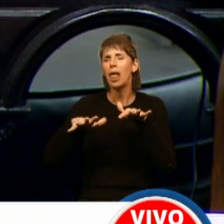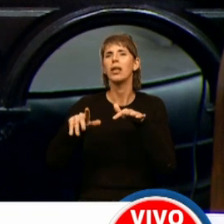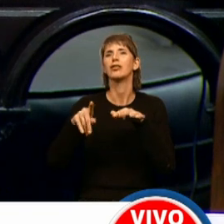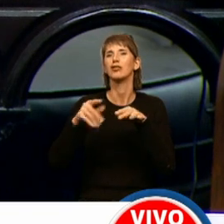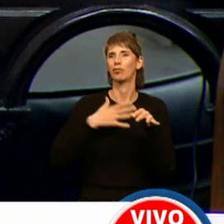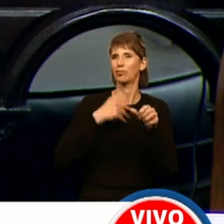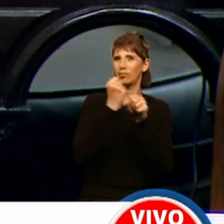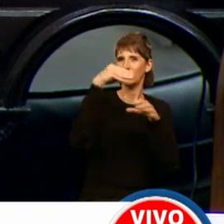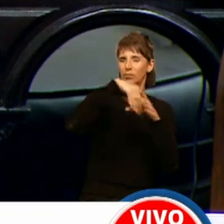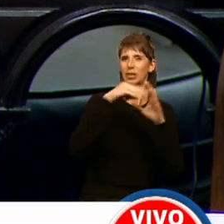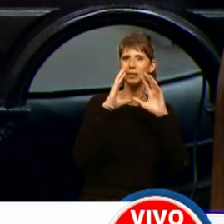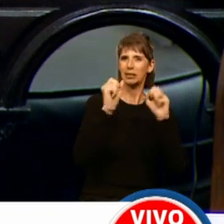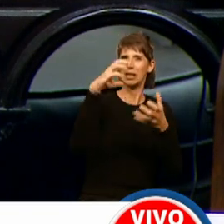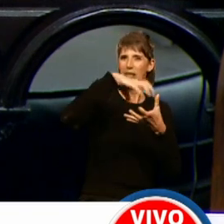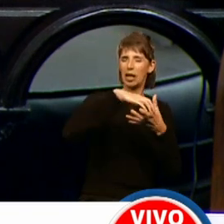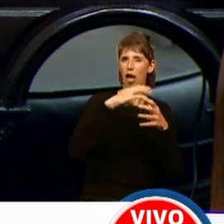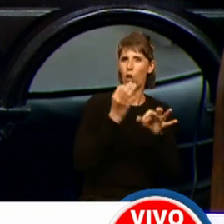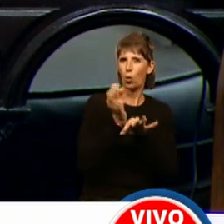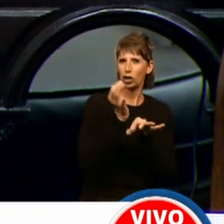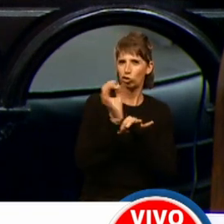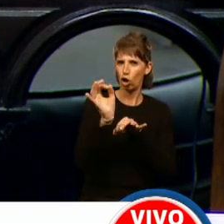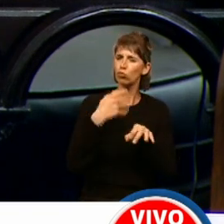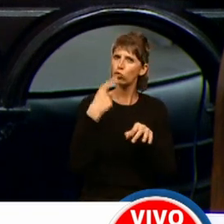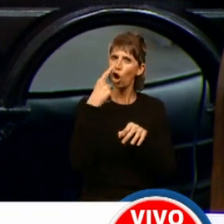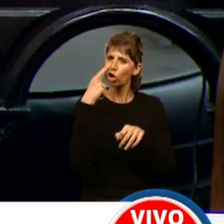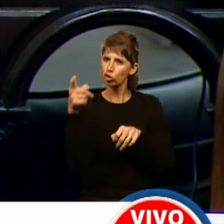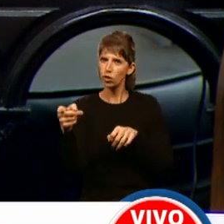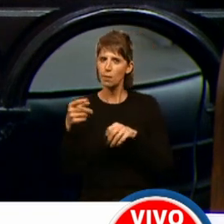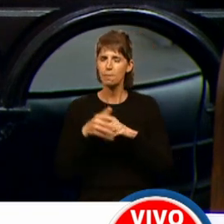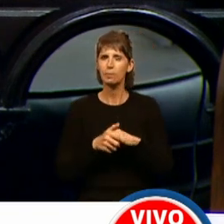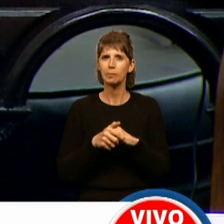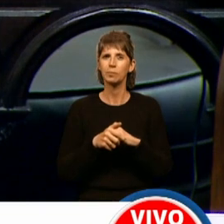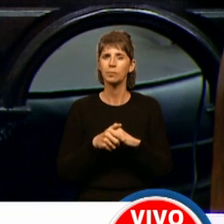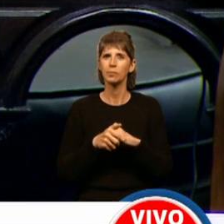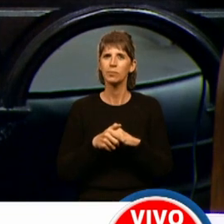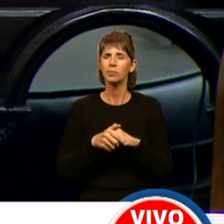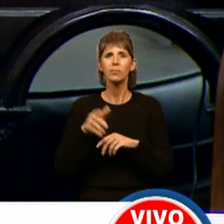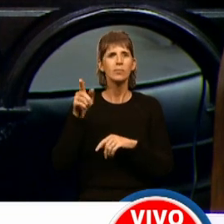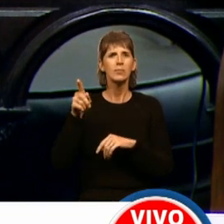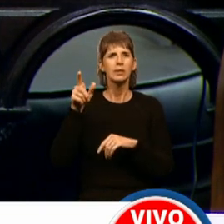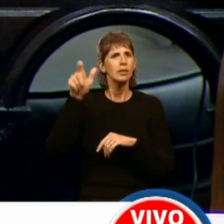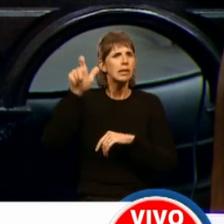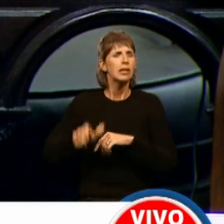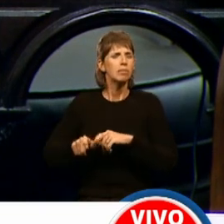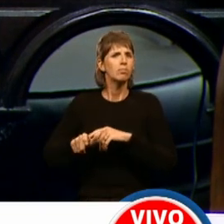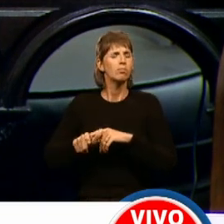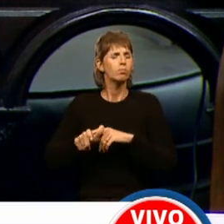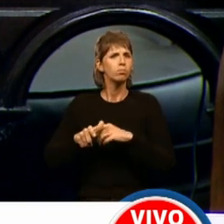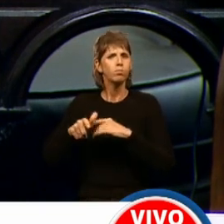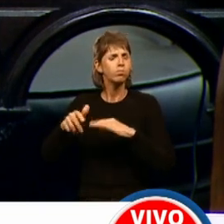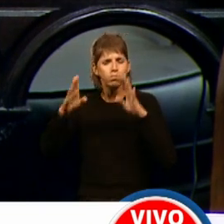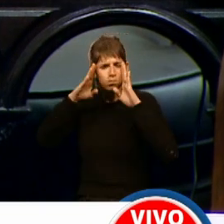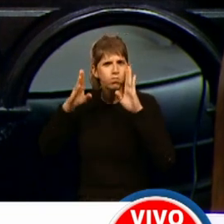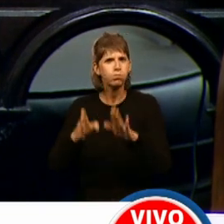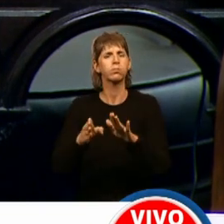secretaria de educación como una persona enormemente comprometida con su comunidad con su